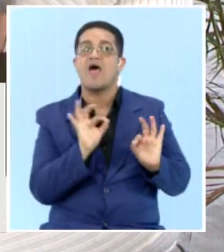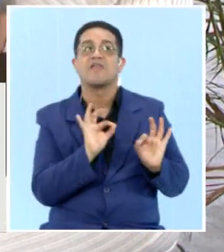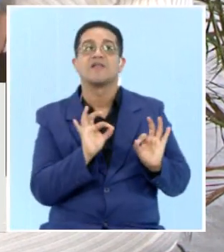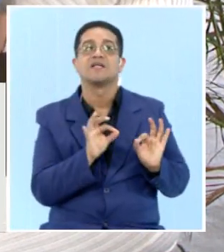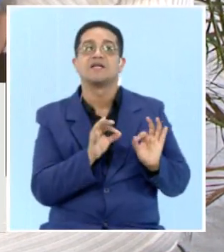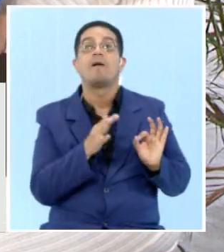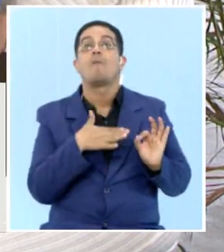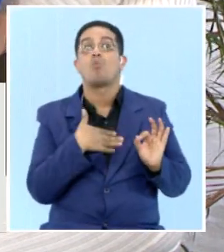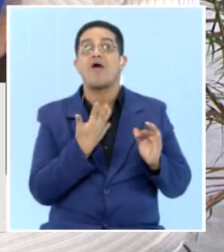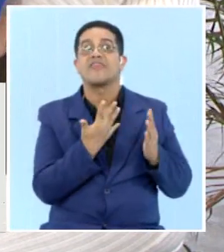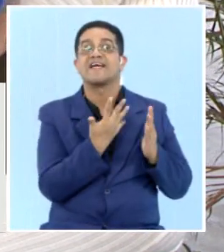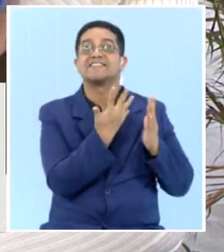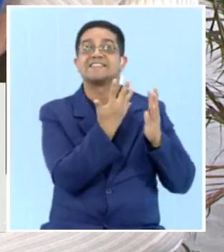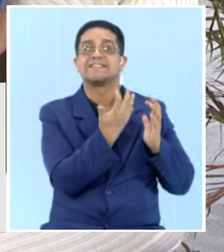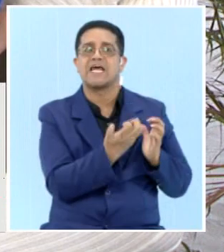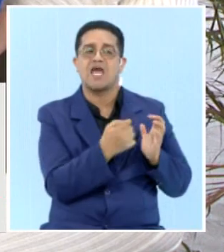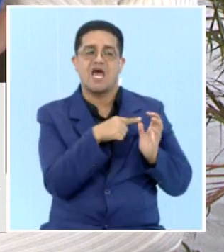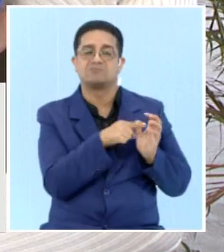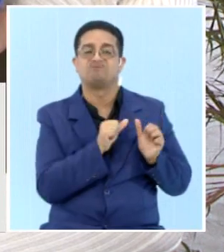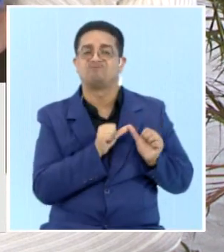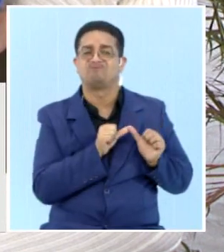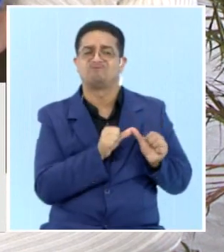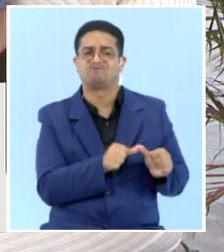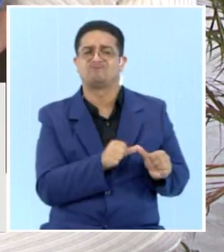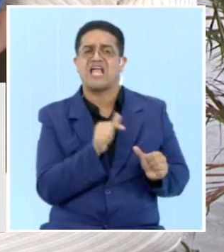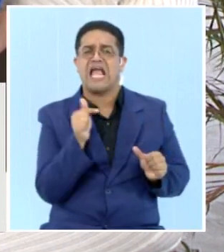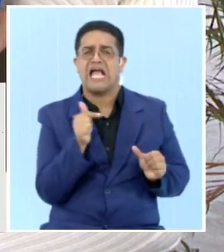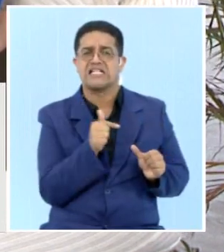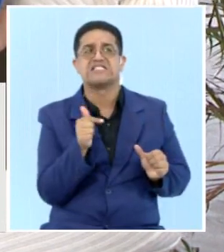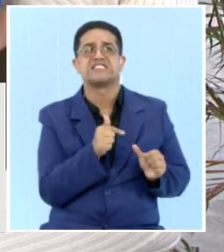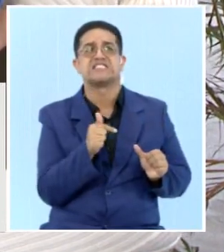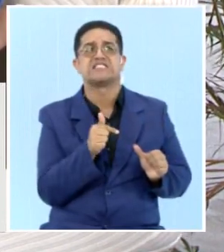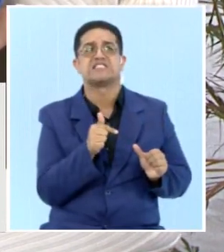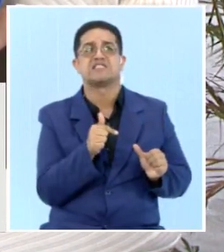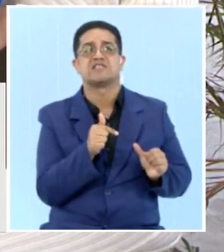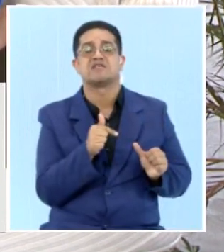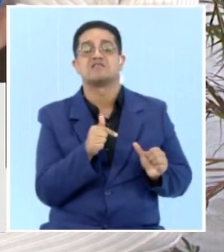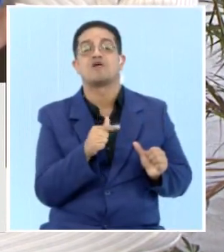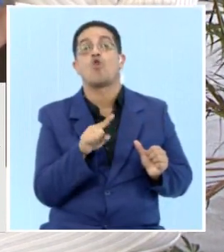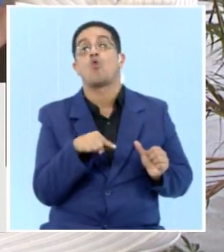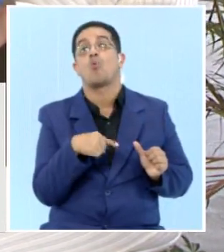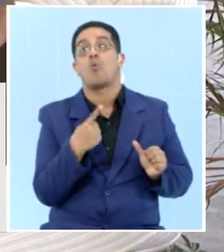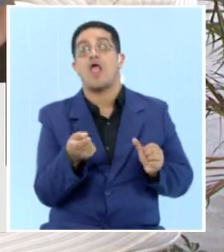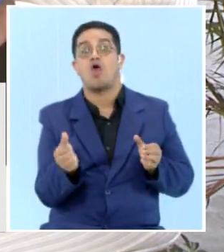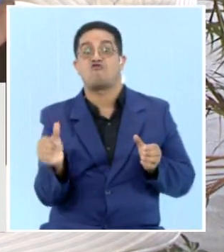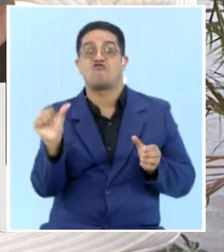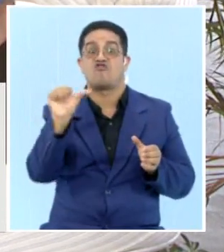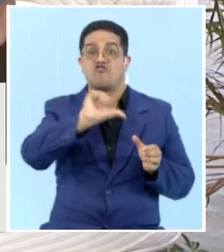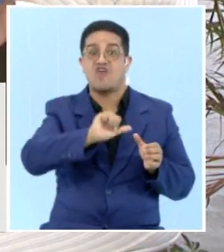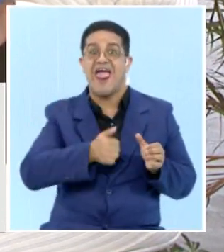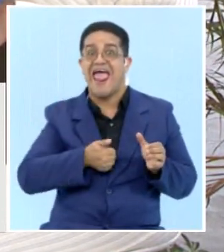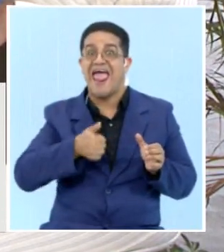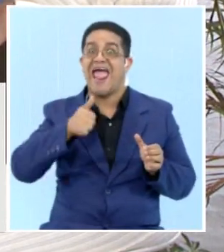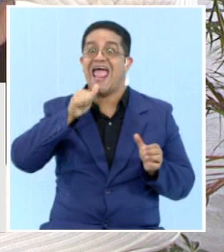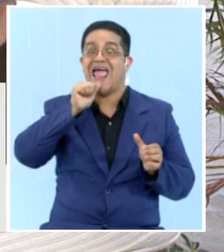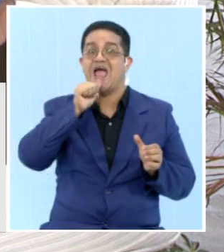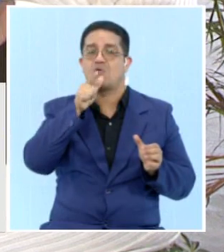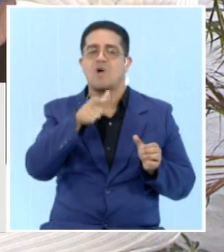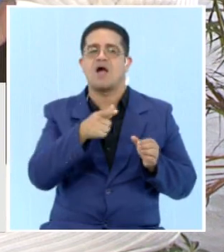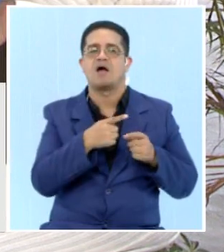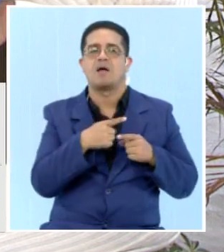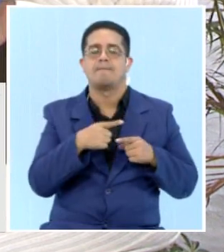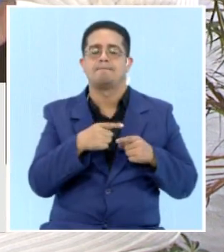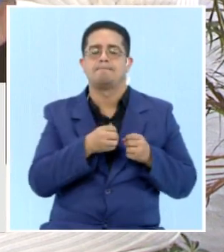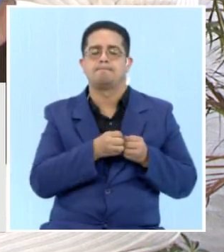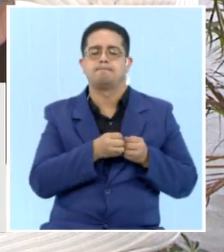pueden secar los envases y ahí están pegaditos, y cuando digamos entra agua de nuevo, eclosiona la larva